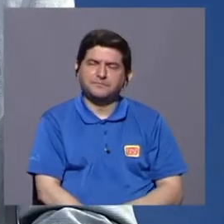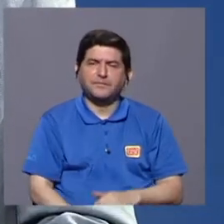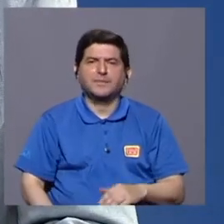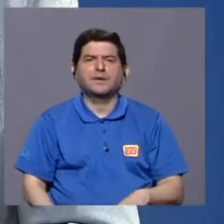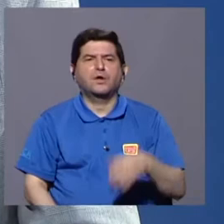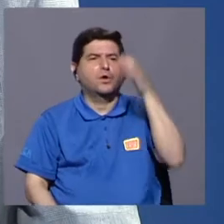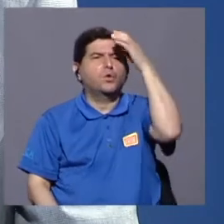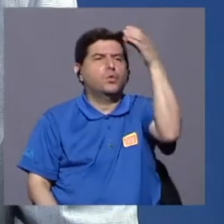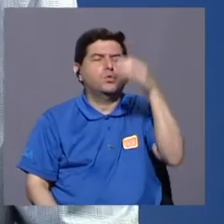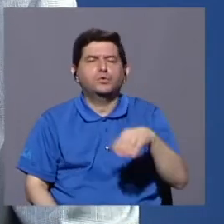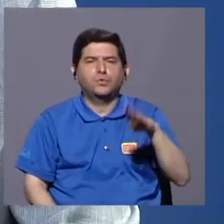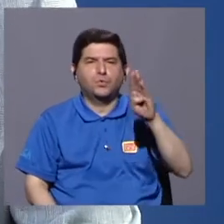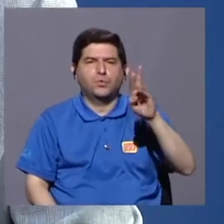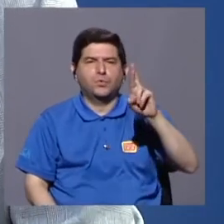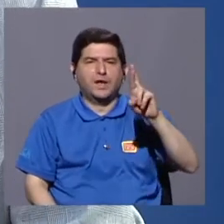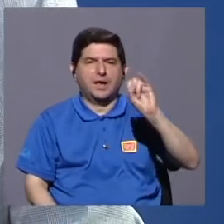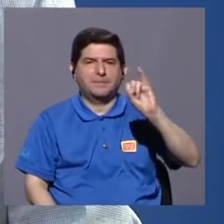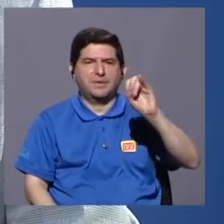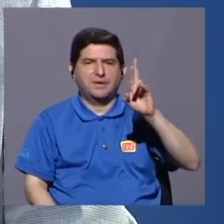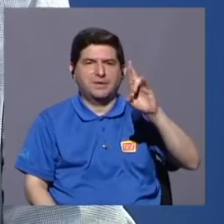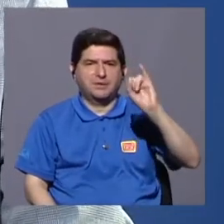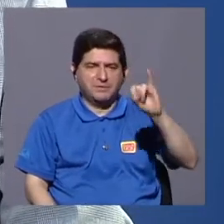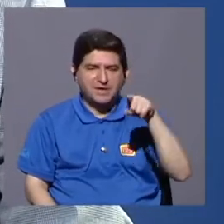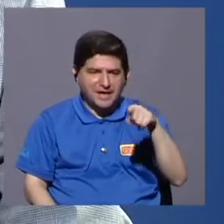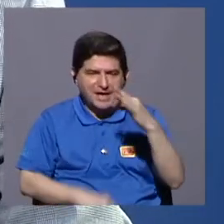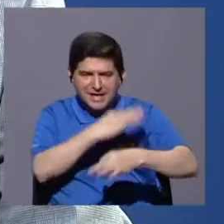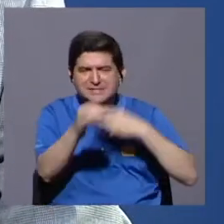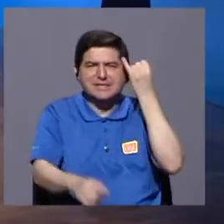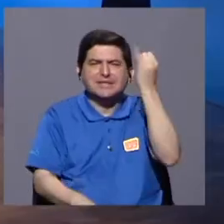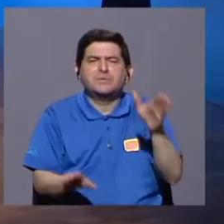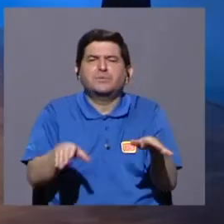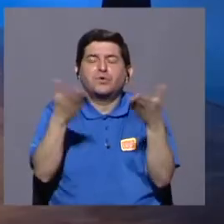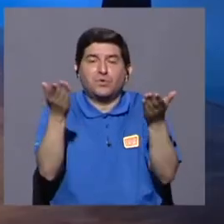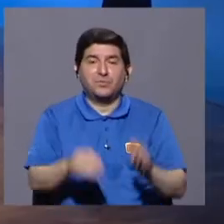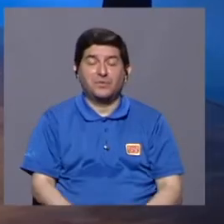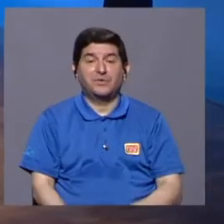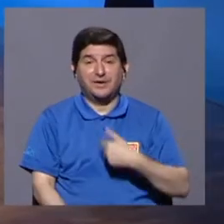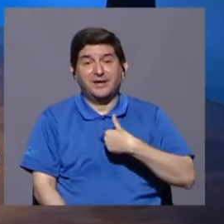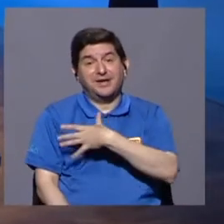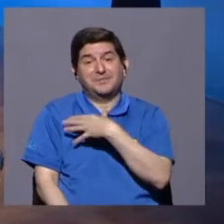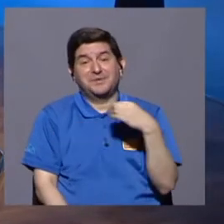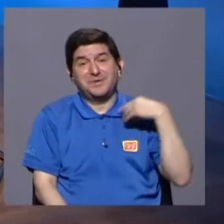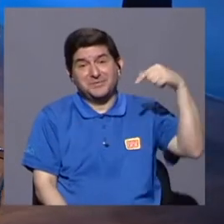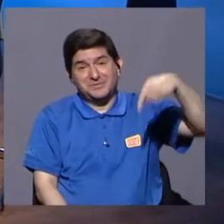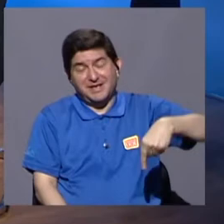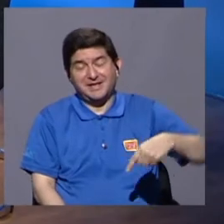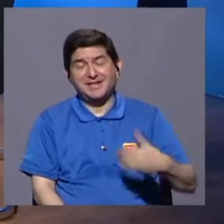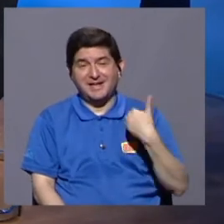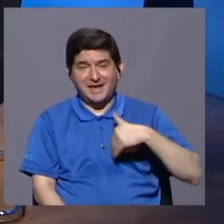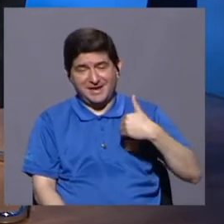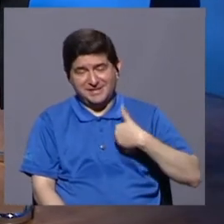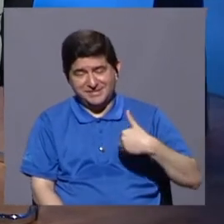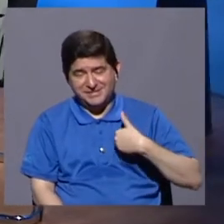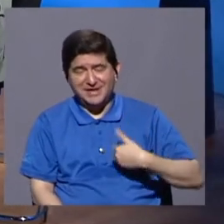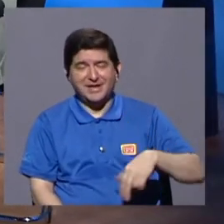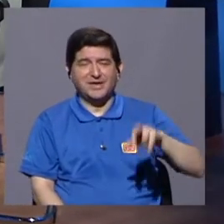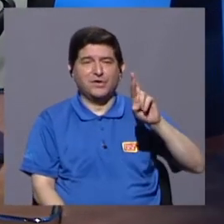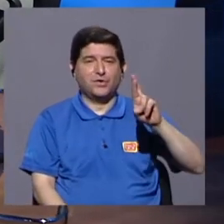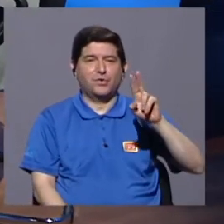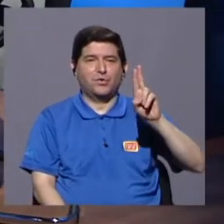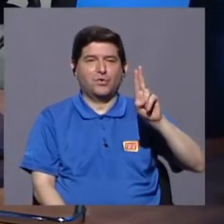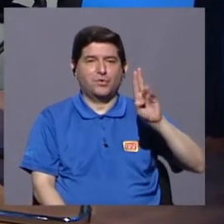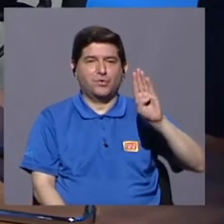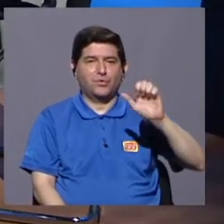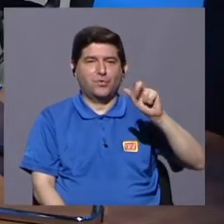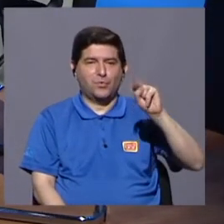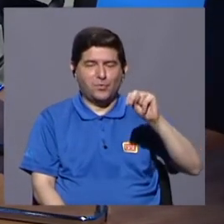cultura Bribri, Andrea, este tipo de iniciativas? A mí me gustaría muchísimo que estuviera aquí don Rubén para contestar eso. Sí, lástima que él, no pudo